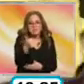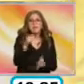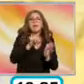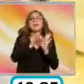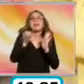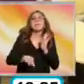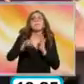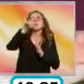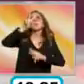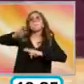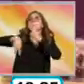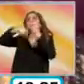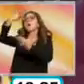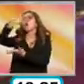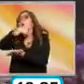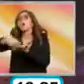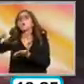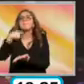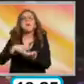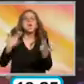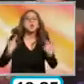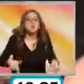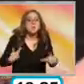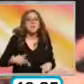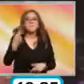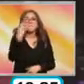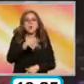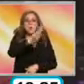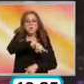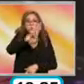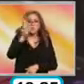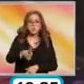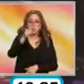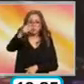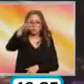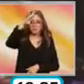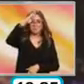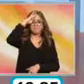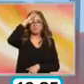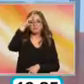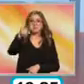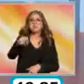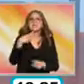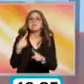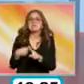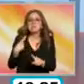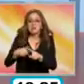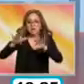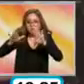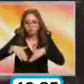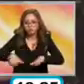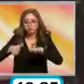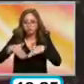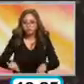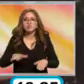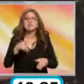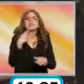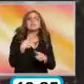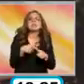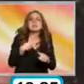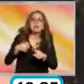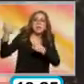adquirir ropa a las tiendas y no te fijas, o sea, no tomas esta conciencia de dónde viene y quién estuvo atrás de esto.